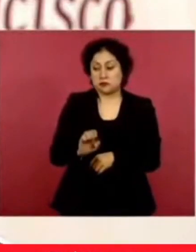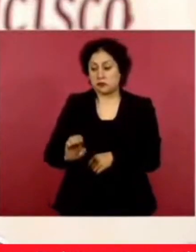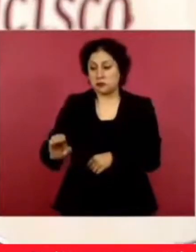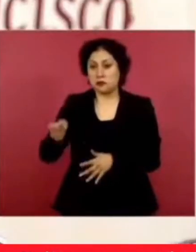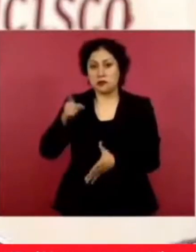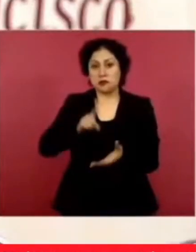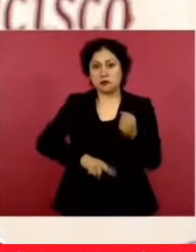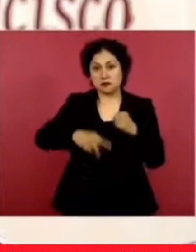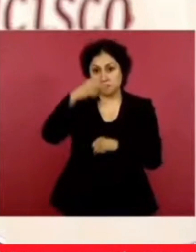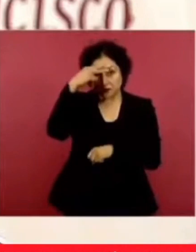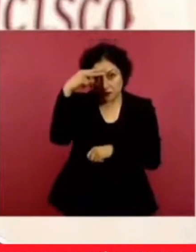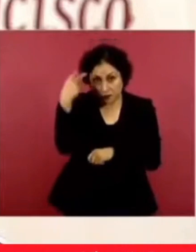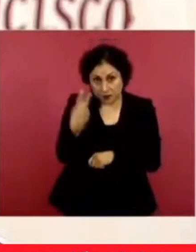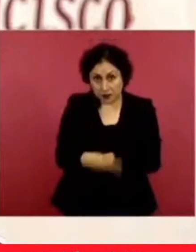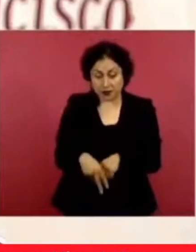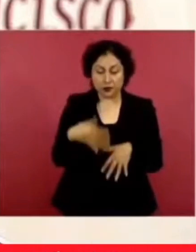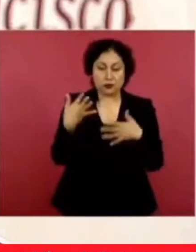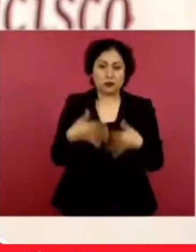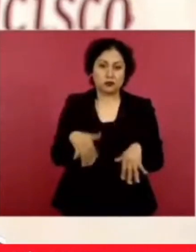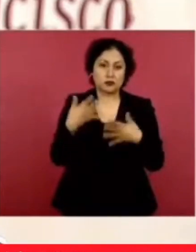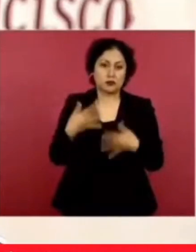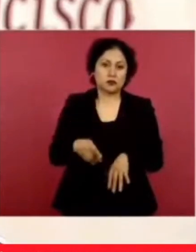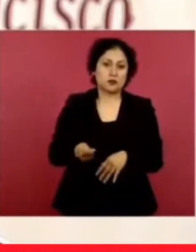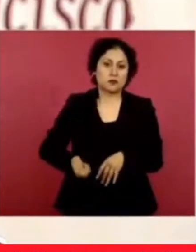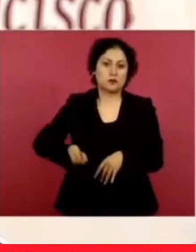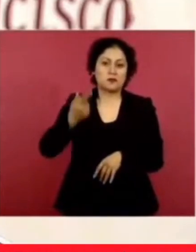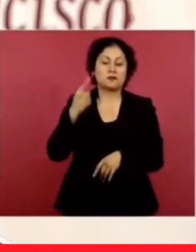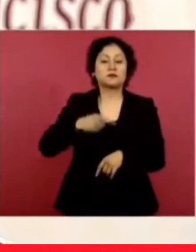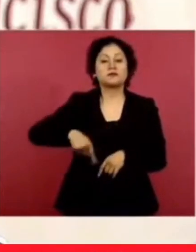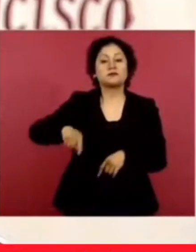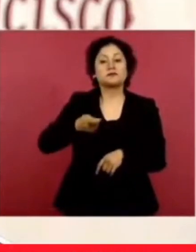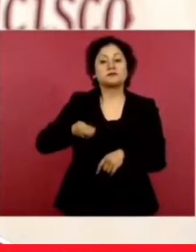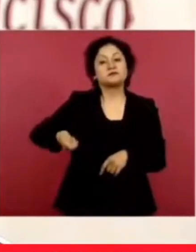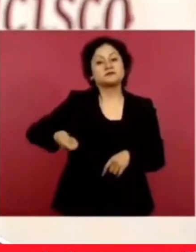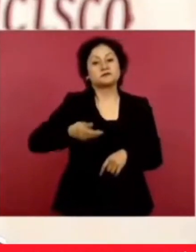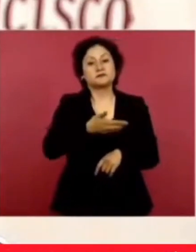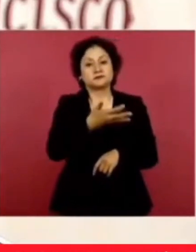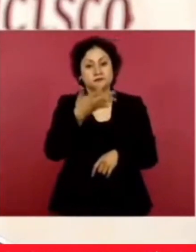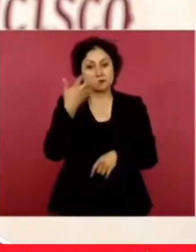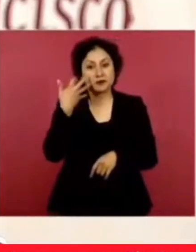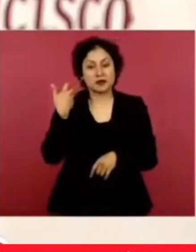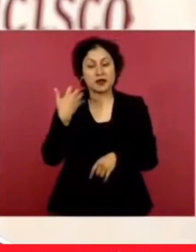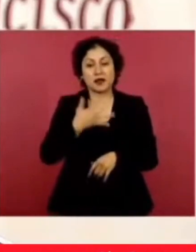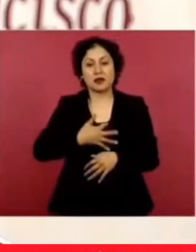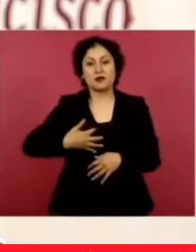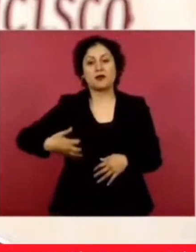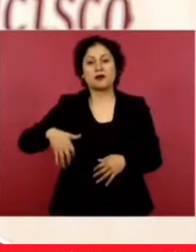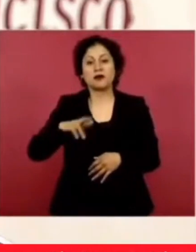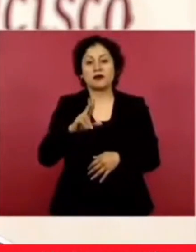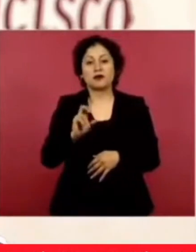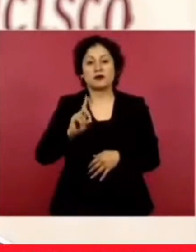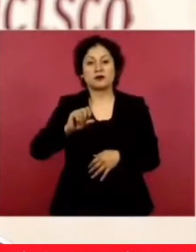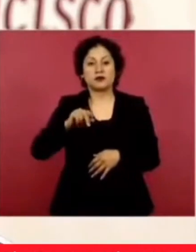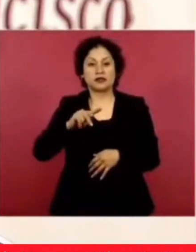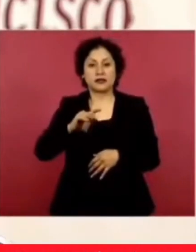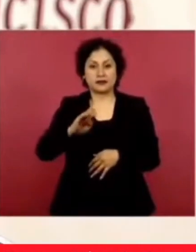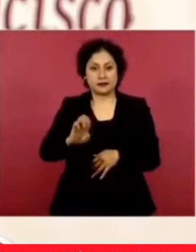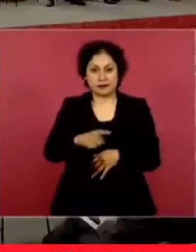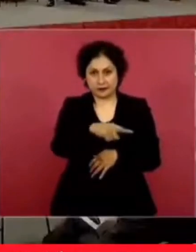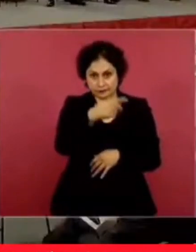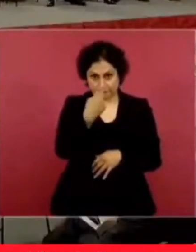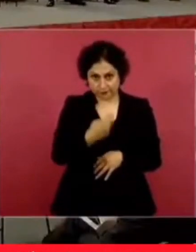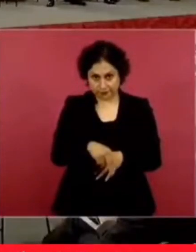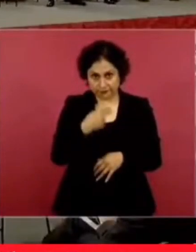las últimas décadas. El Jaguar Rodante, como se le denomina, conecta a todo